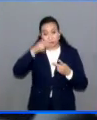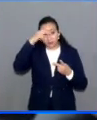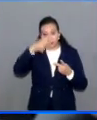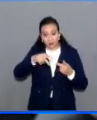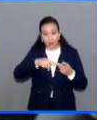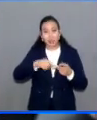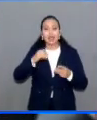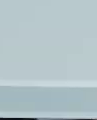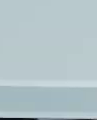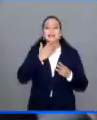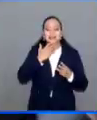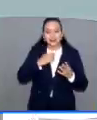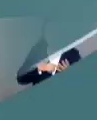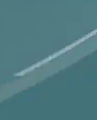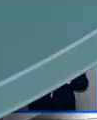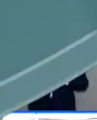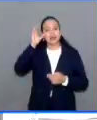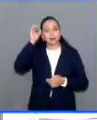Corea del Sur.